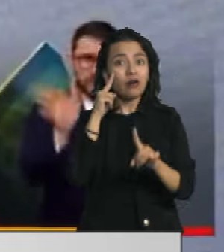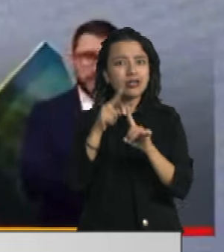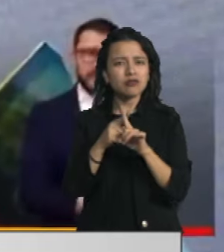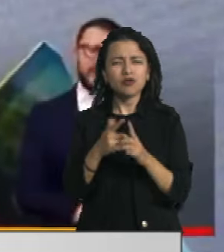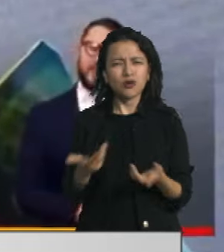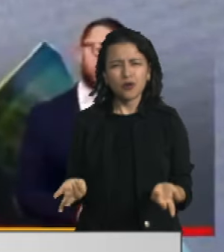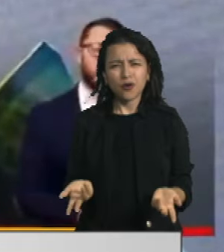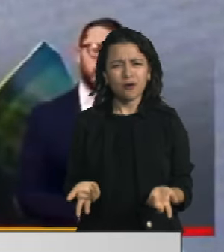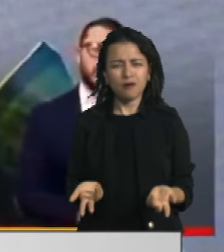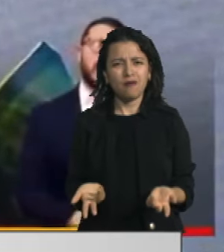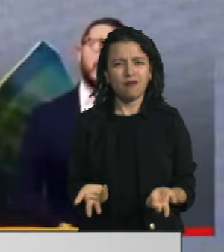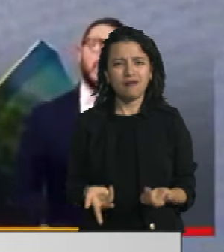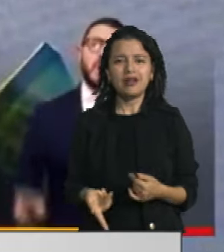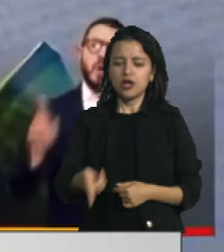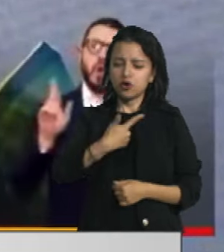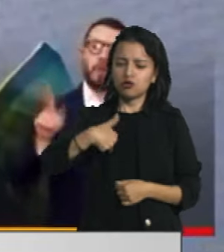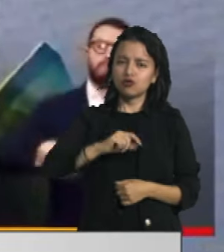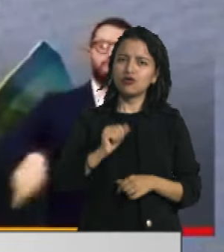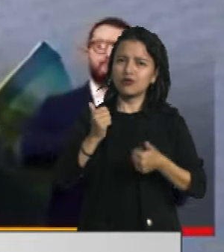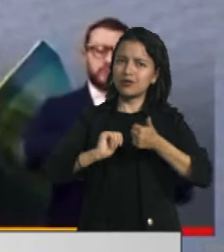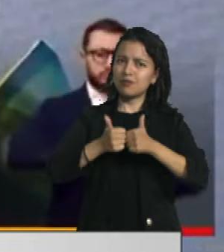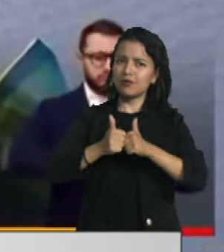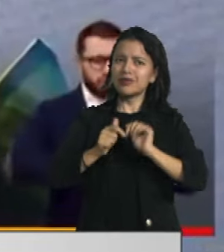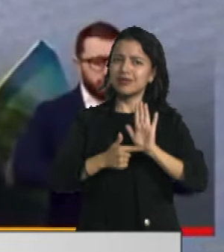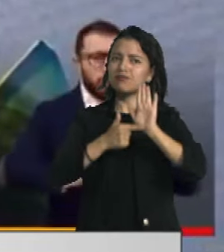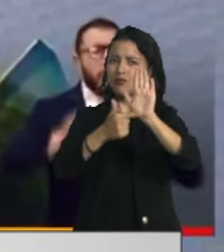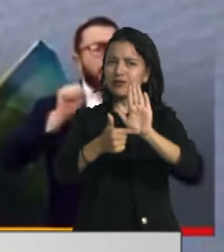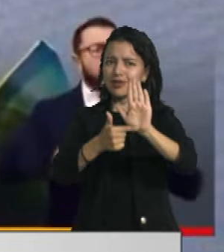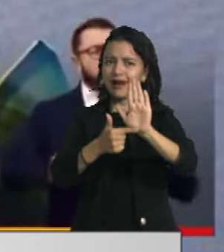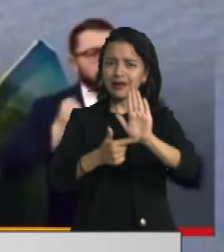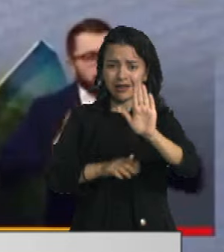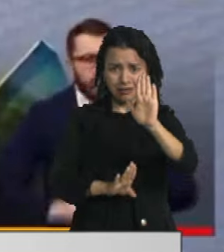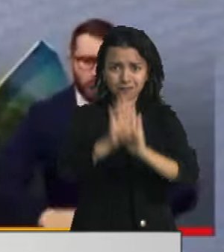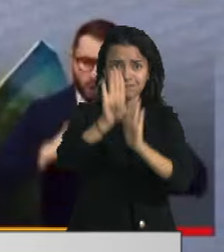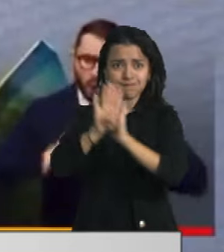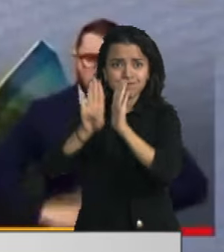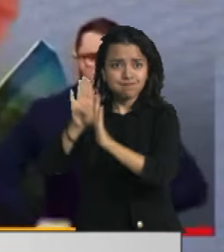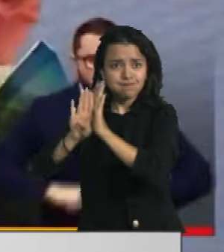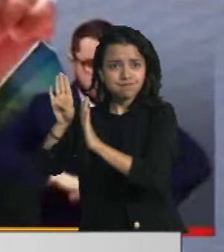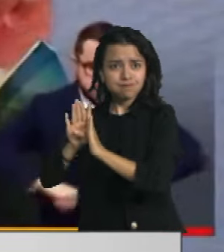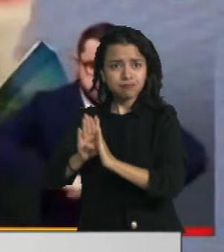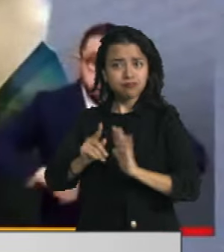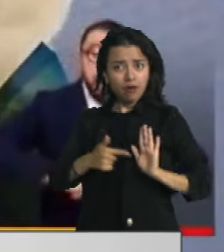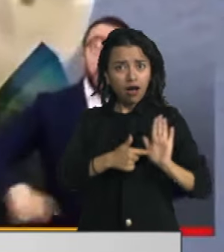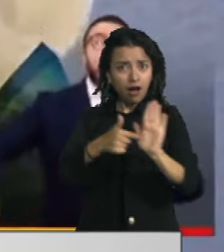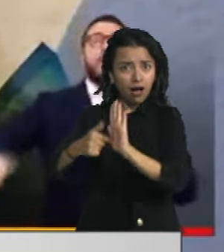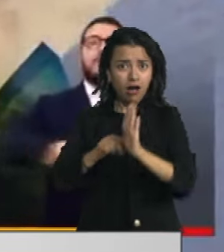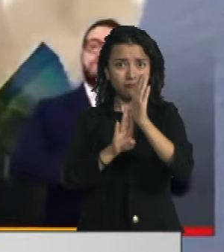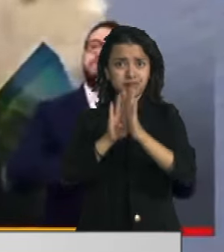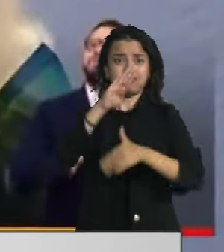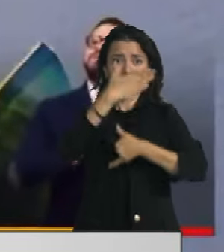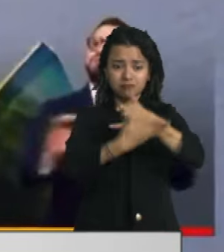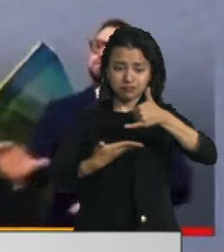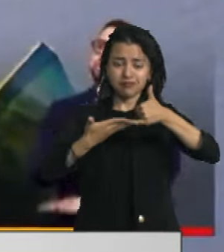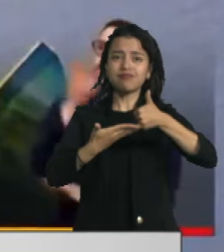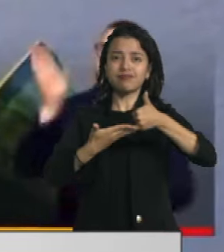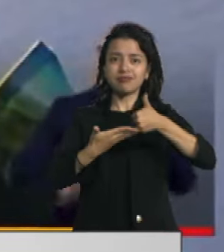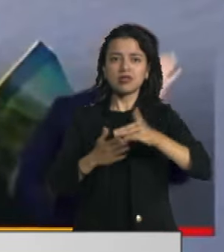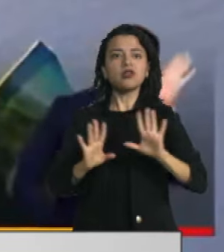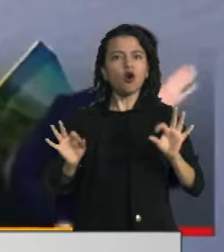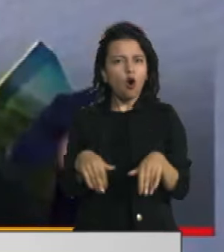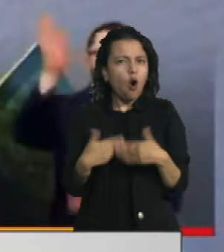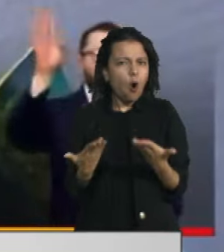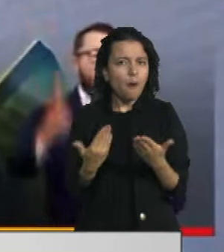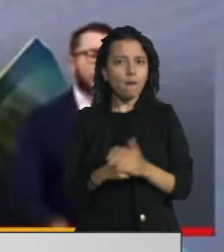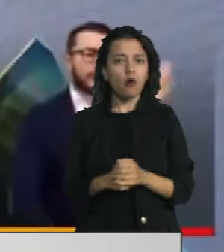Ojalá nuestros deportistas saquen lo que más puedan y puedan mostrar que Colombia avanza y progresa en su